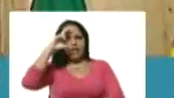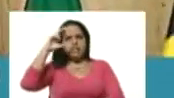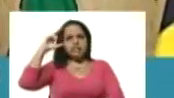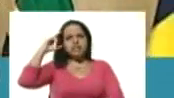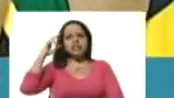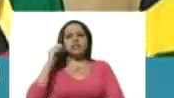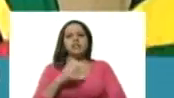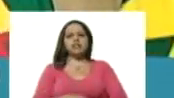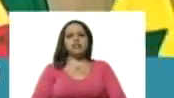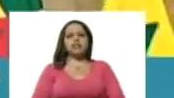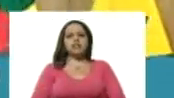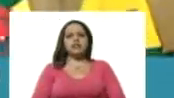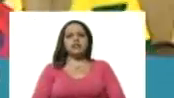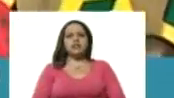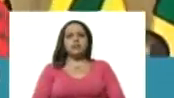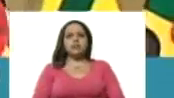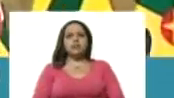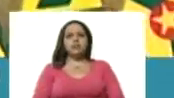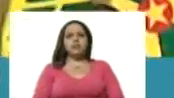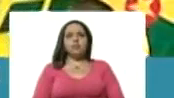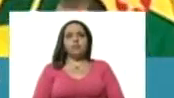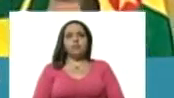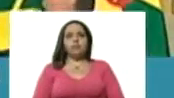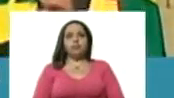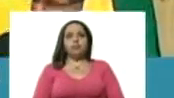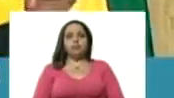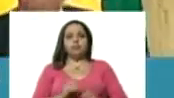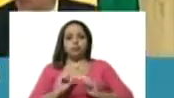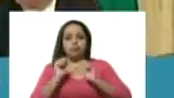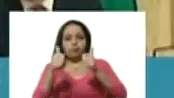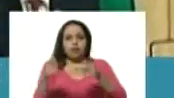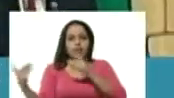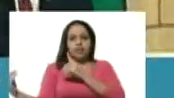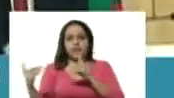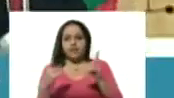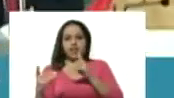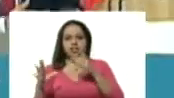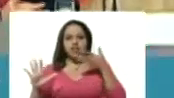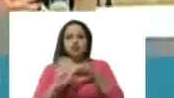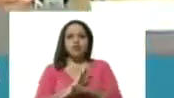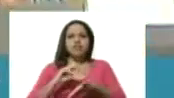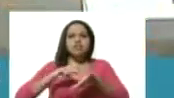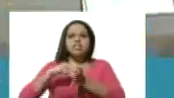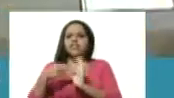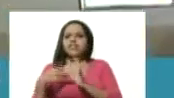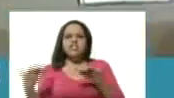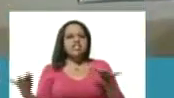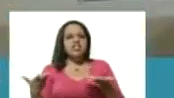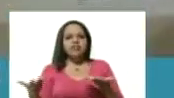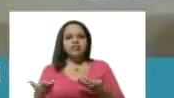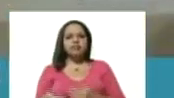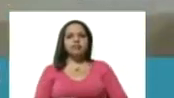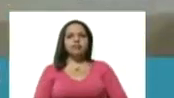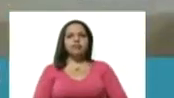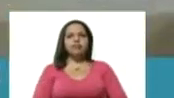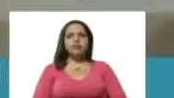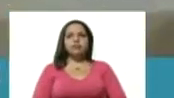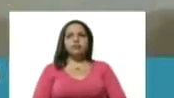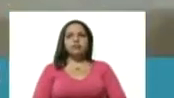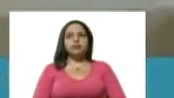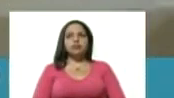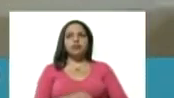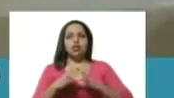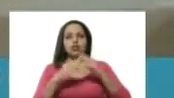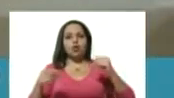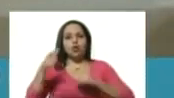compañero Jorge Riaza, abre el debate de lo que significa para todos